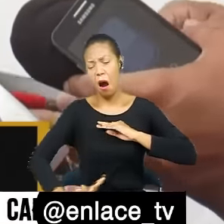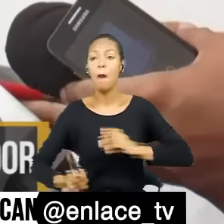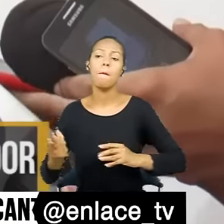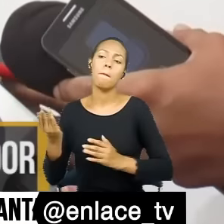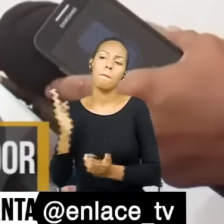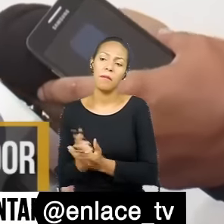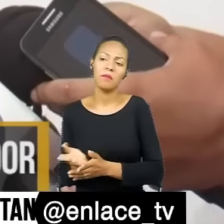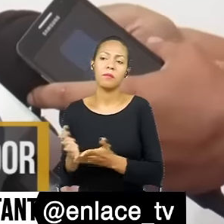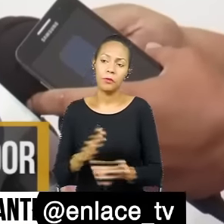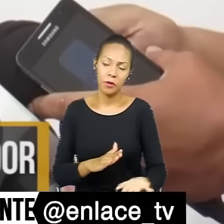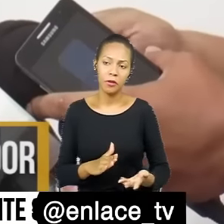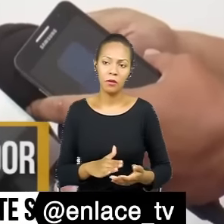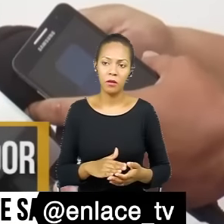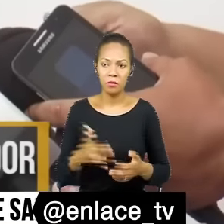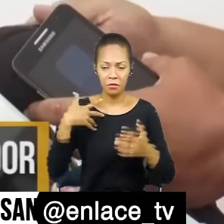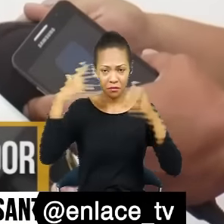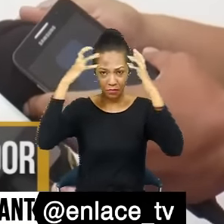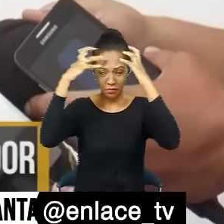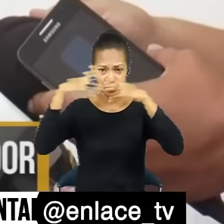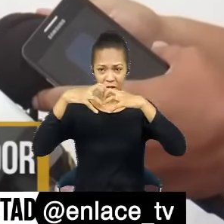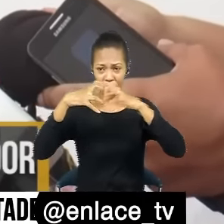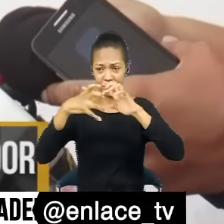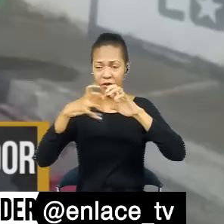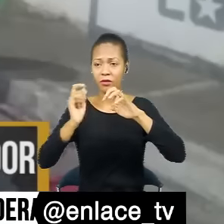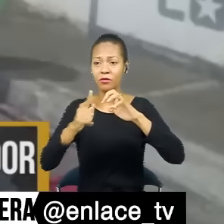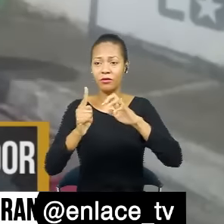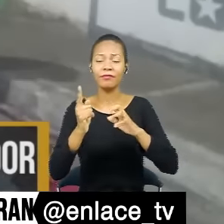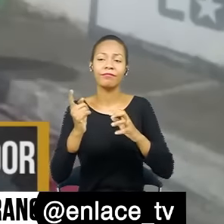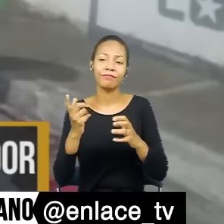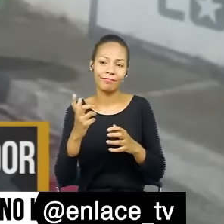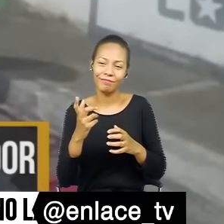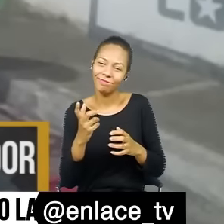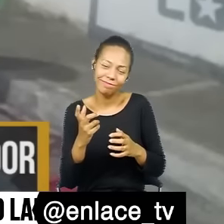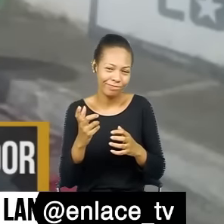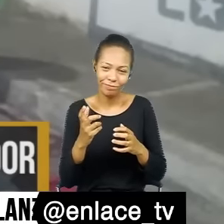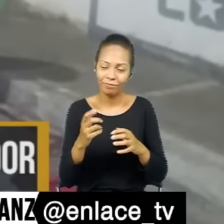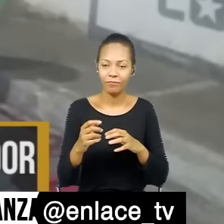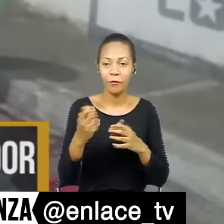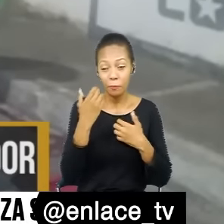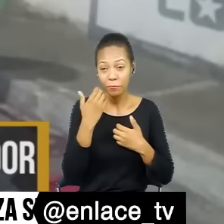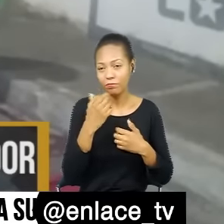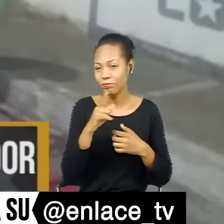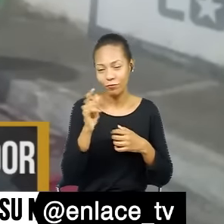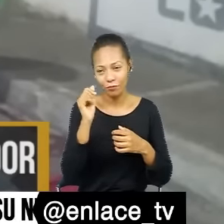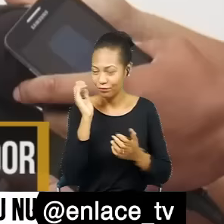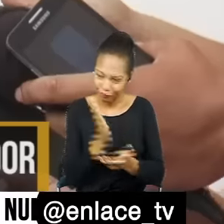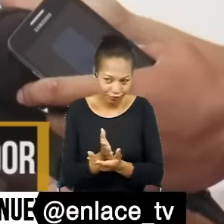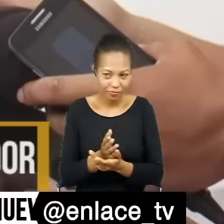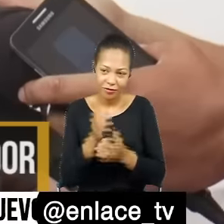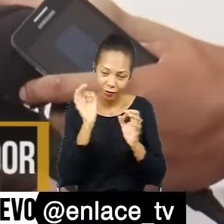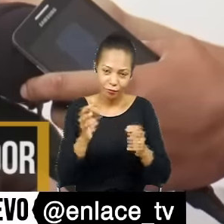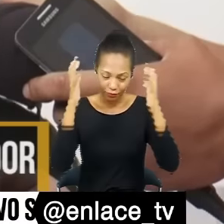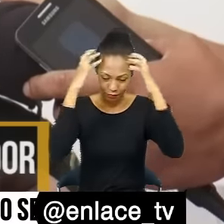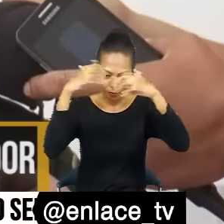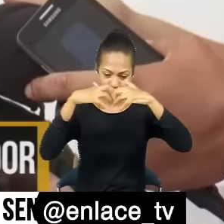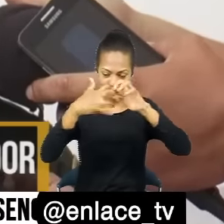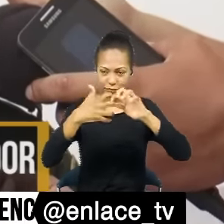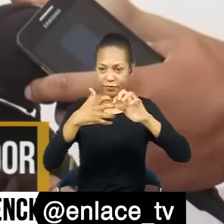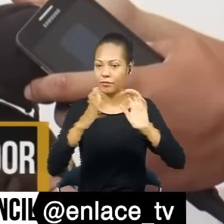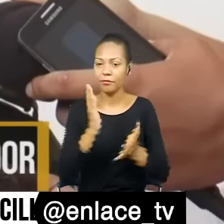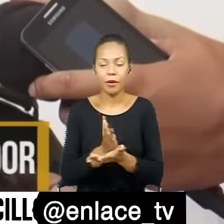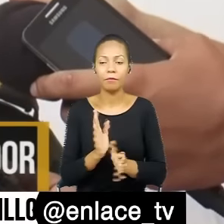sufrió politraumatismo y trauma craneoencefálico severo. Eso estamos indagando, estamos estableciendo